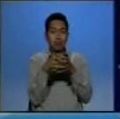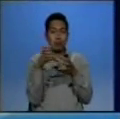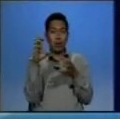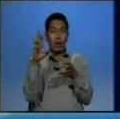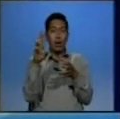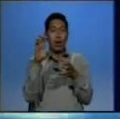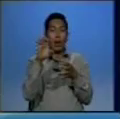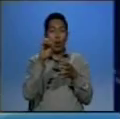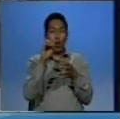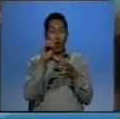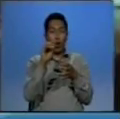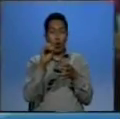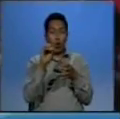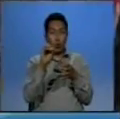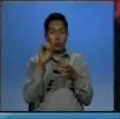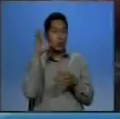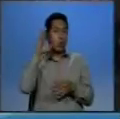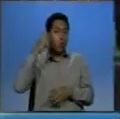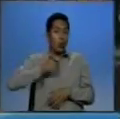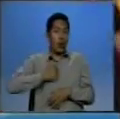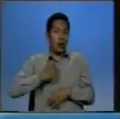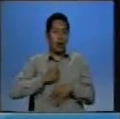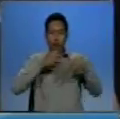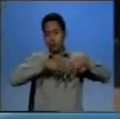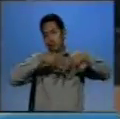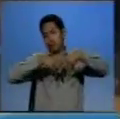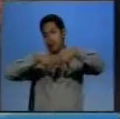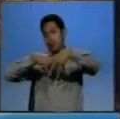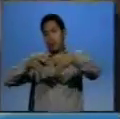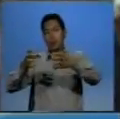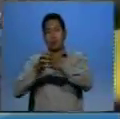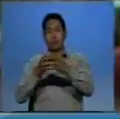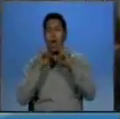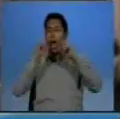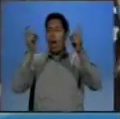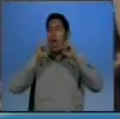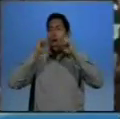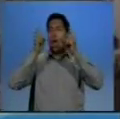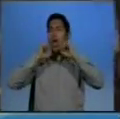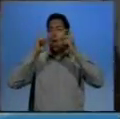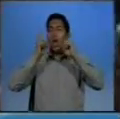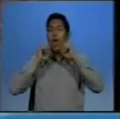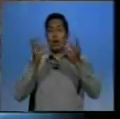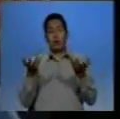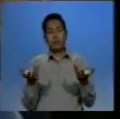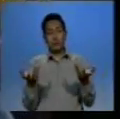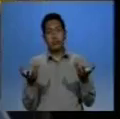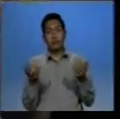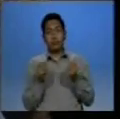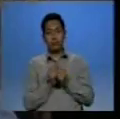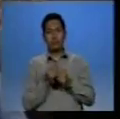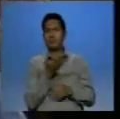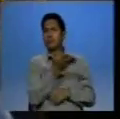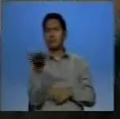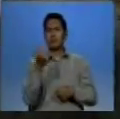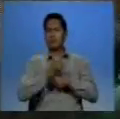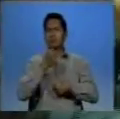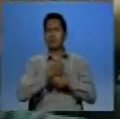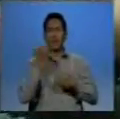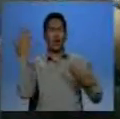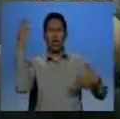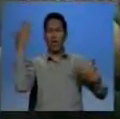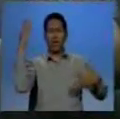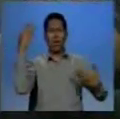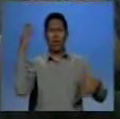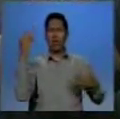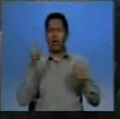de Cuenca, junto a Carlos Pérez, la misma que protestaba contra las políticas del gobierno nacional. Su labor vinculada a la política no solo